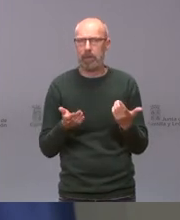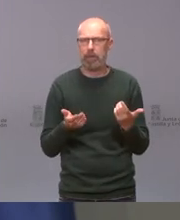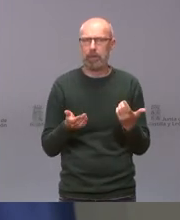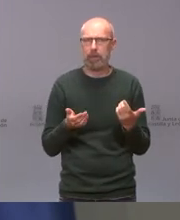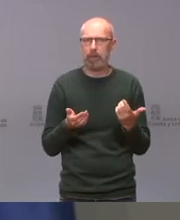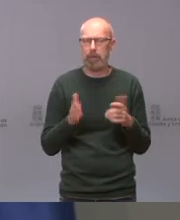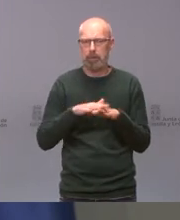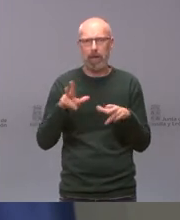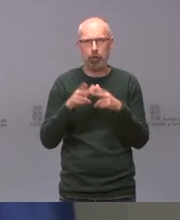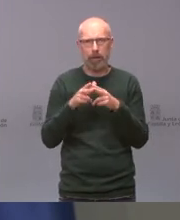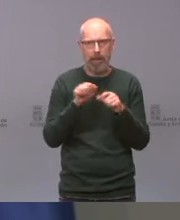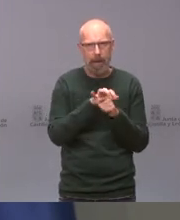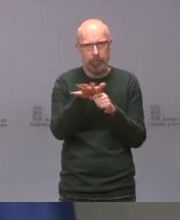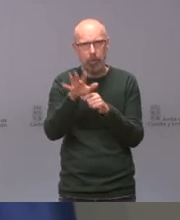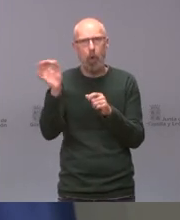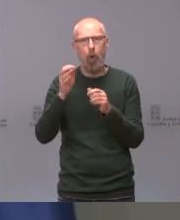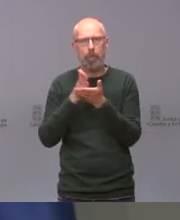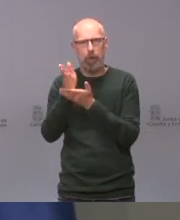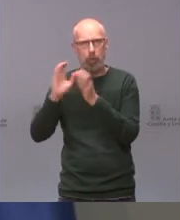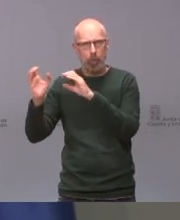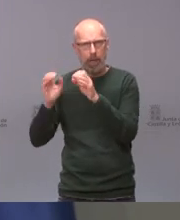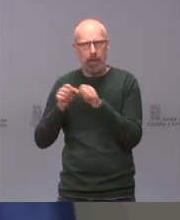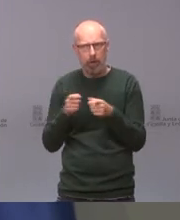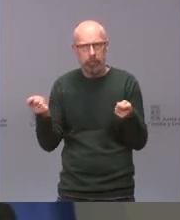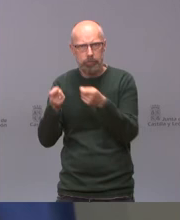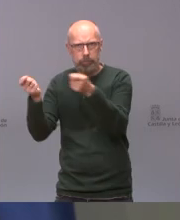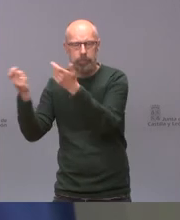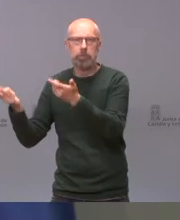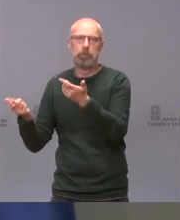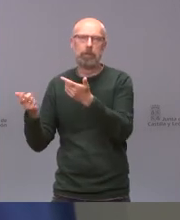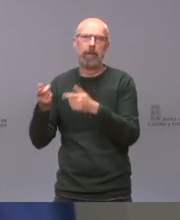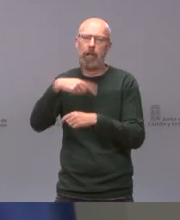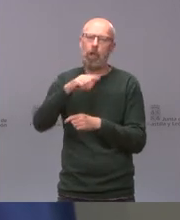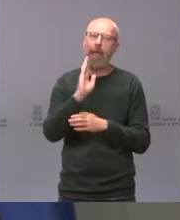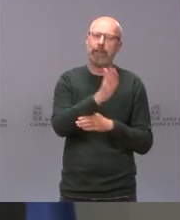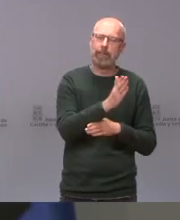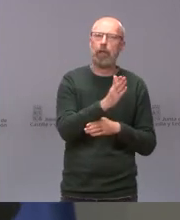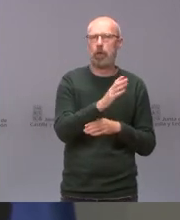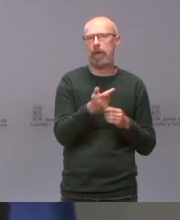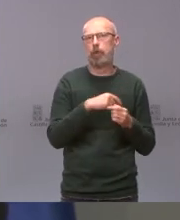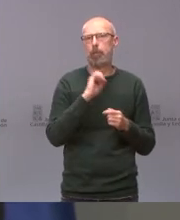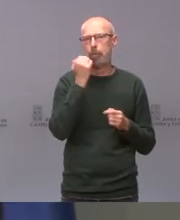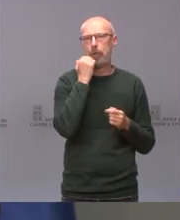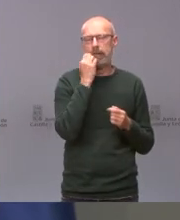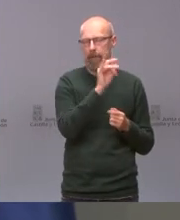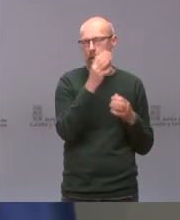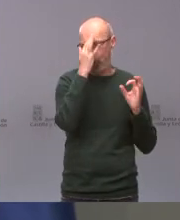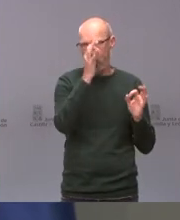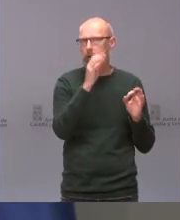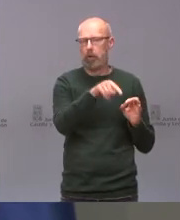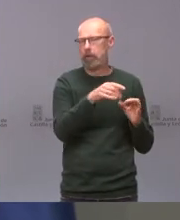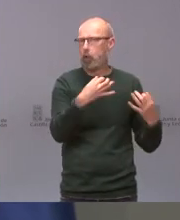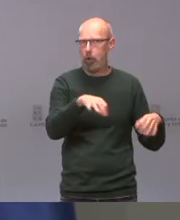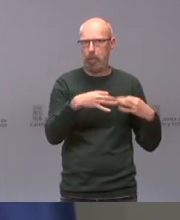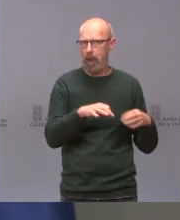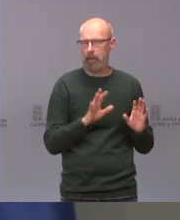la sociedad, en los medios, que se ven afectados por medidas restrictivas y que pelean porque se levanten esas medidas restrictivas. Y eso es normal, y es